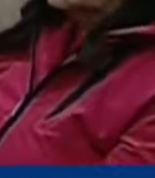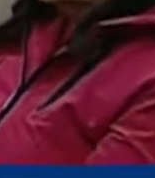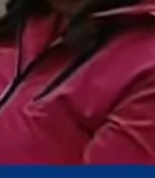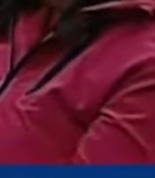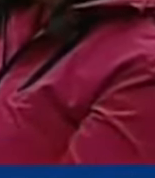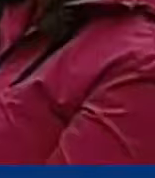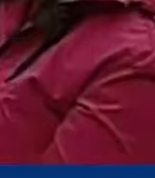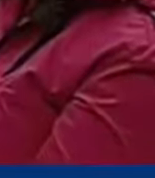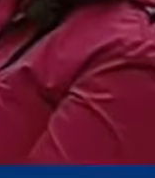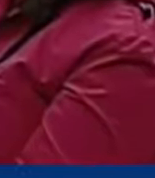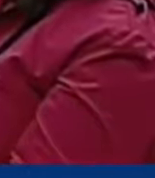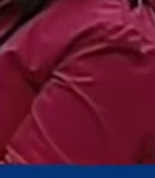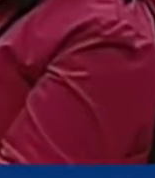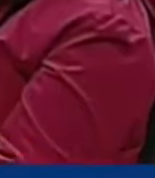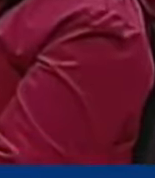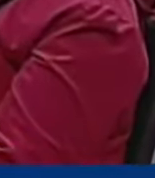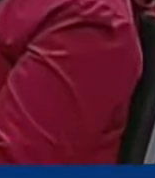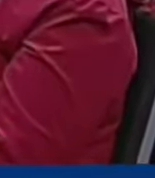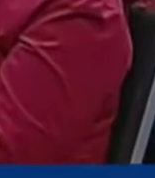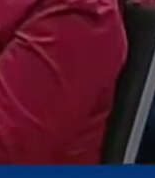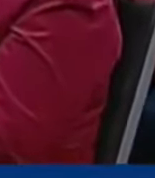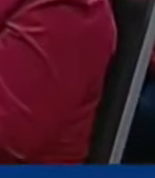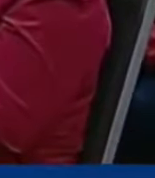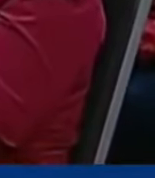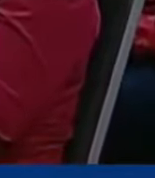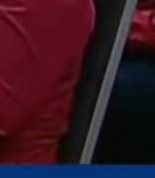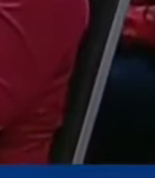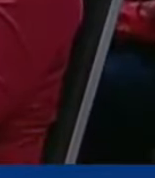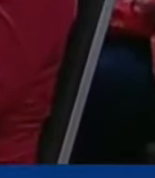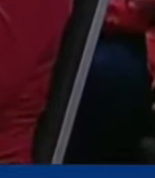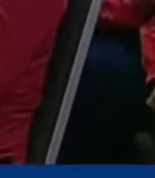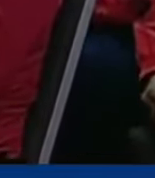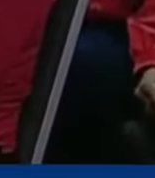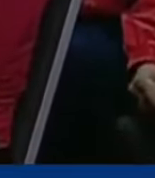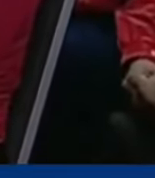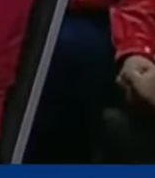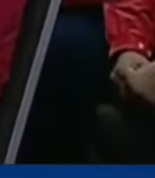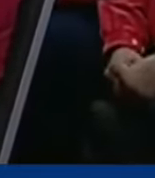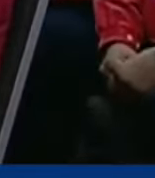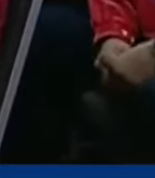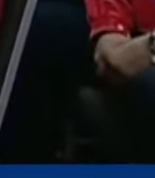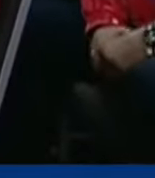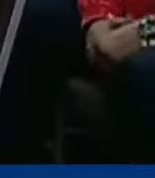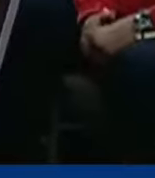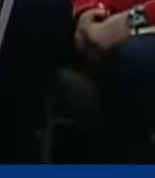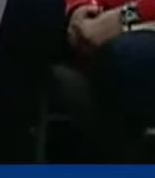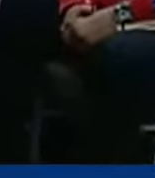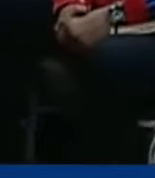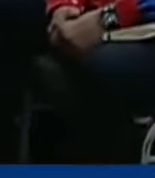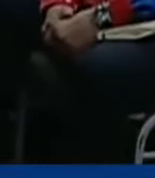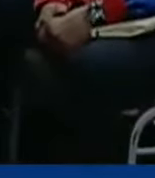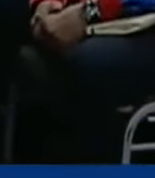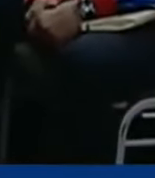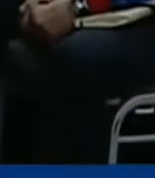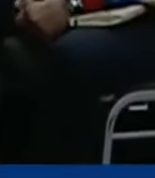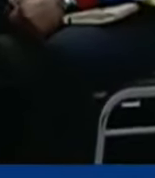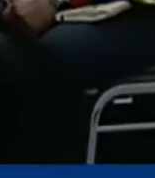aclaran la vista a los que de verdad asumen la revolución. En cualquier